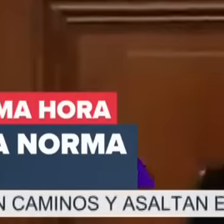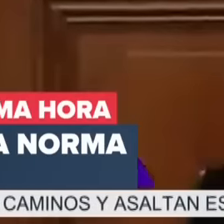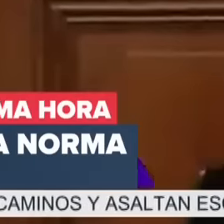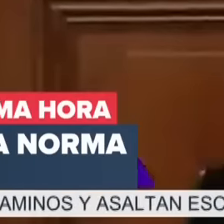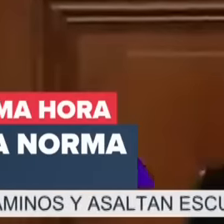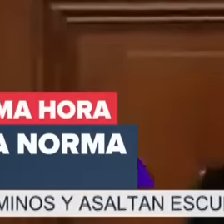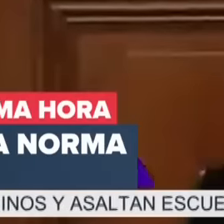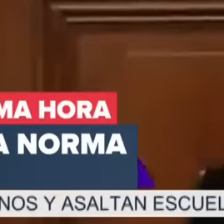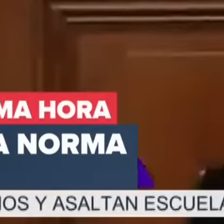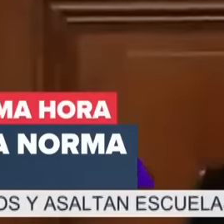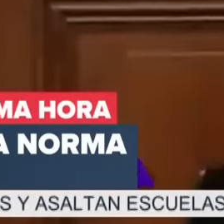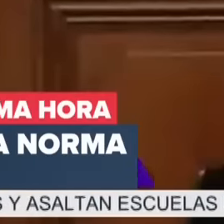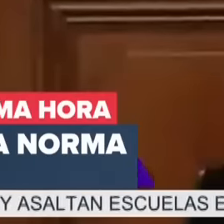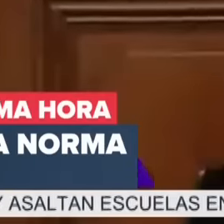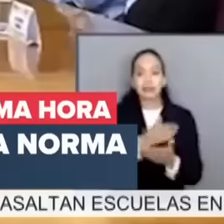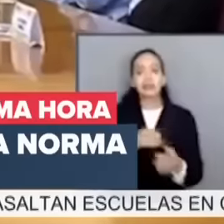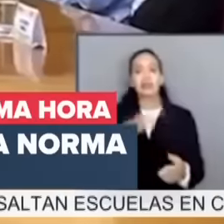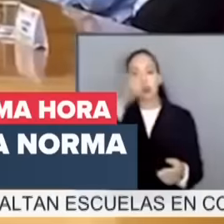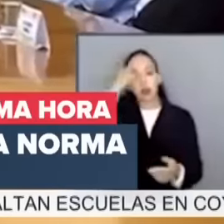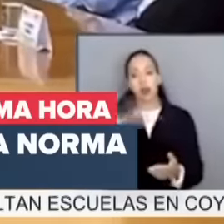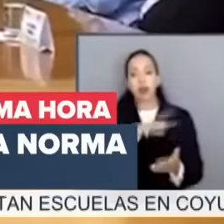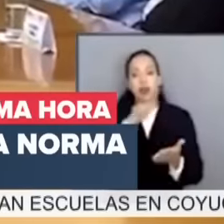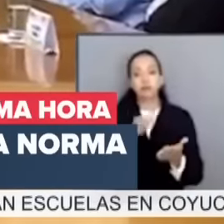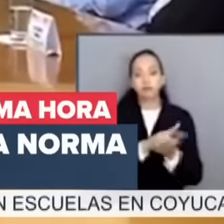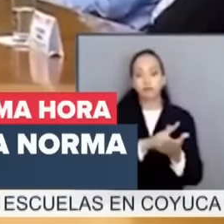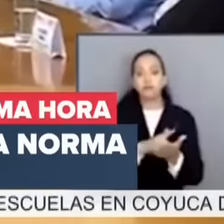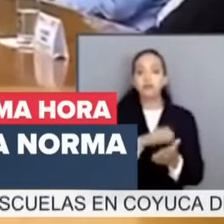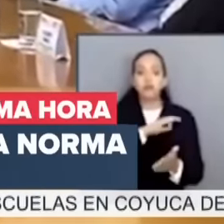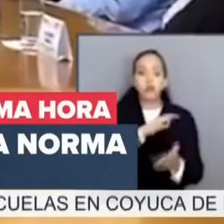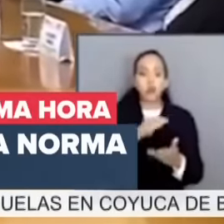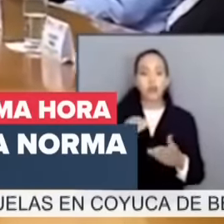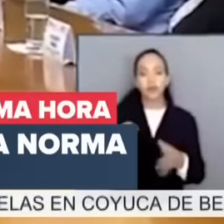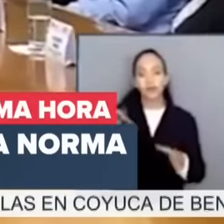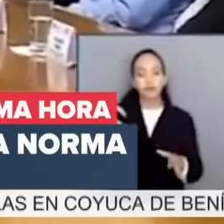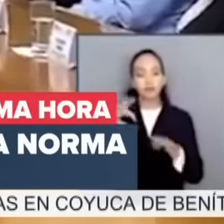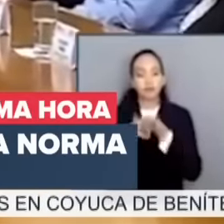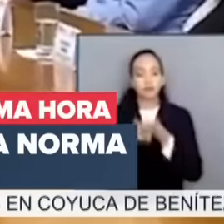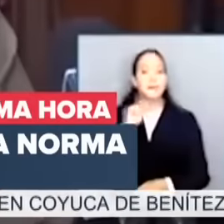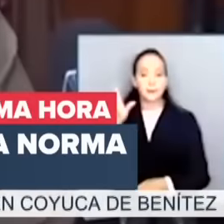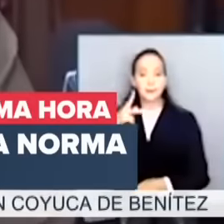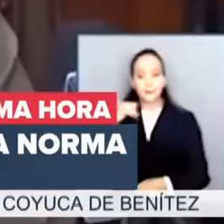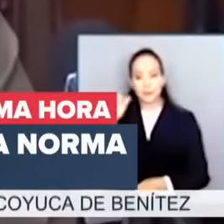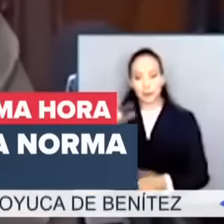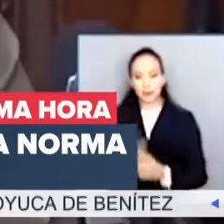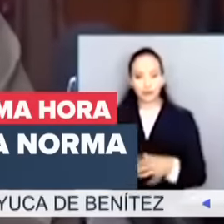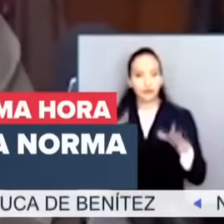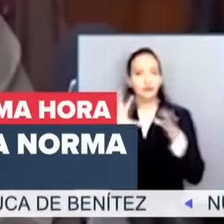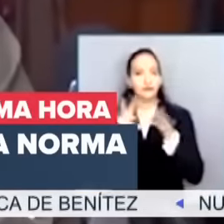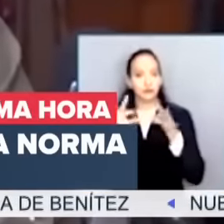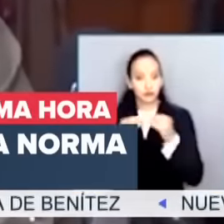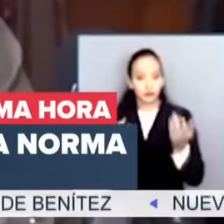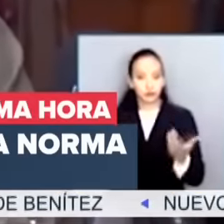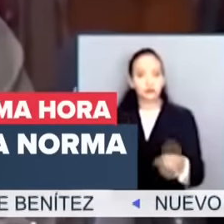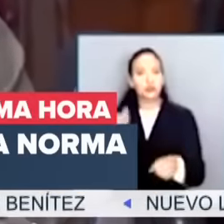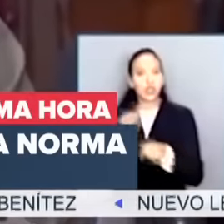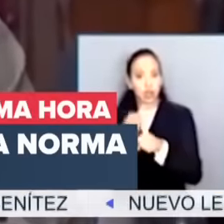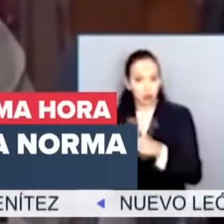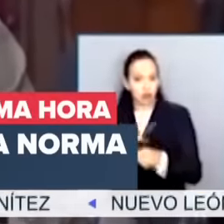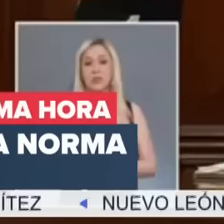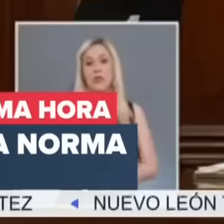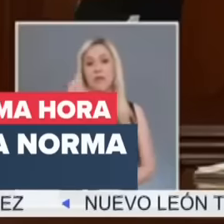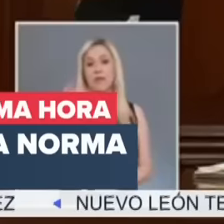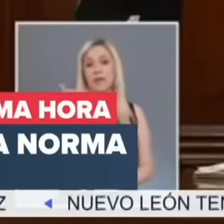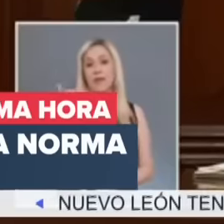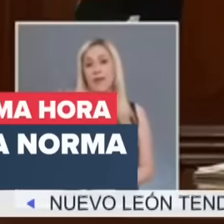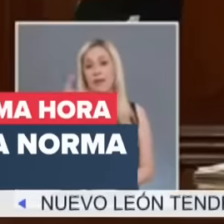contra de Piña, la ministra presidenta. Saldívar detalló que lo hace ante su uso faccioso de la Corte y del Poder